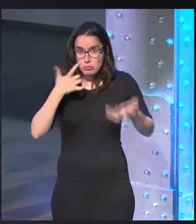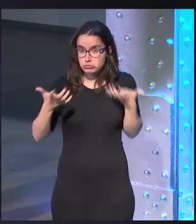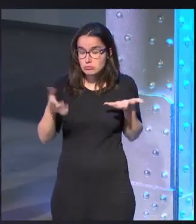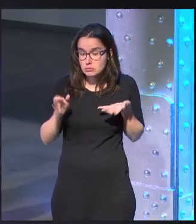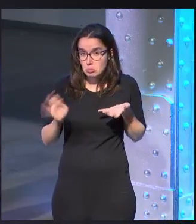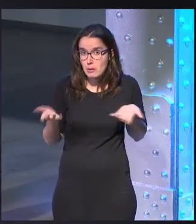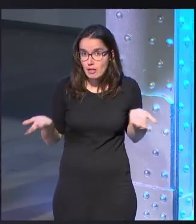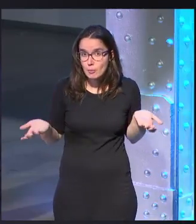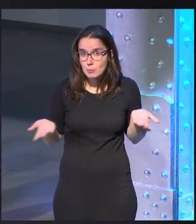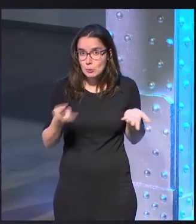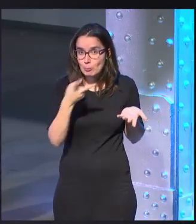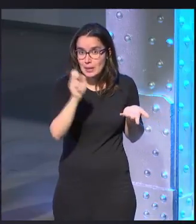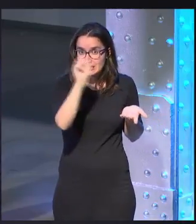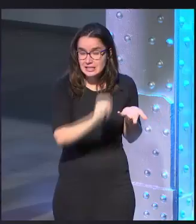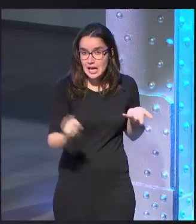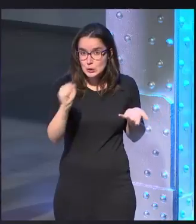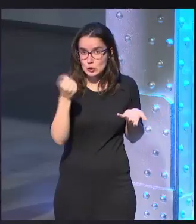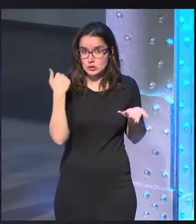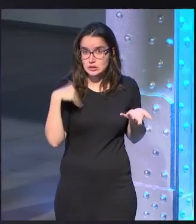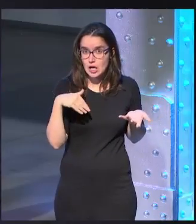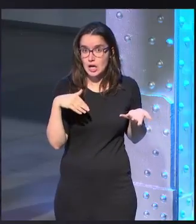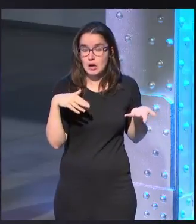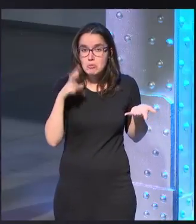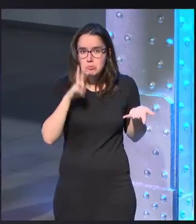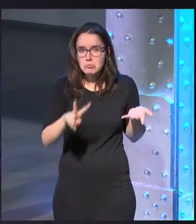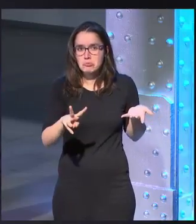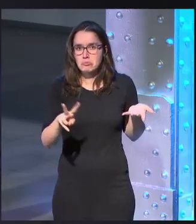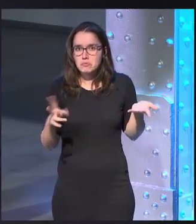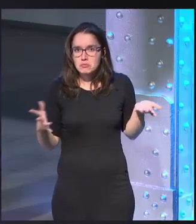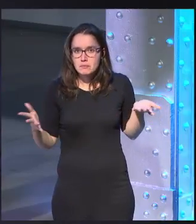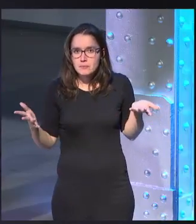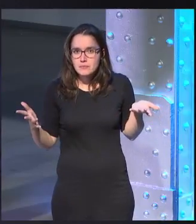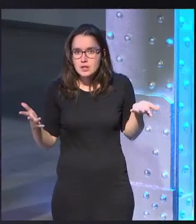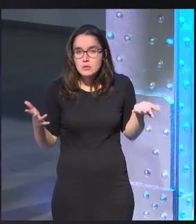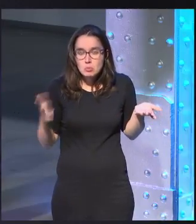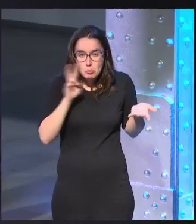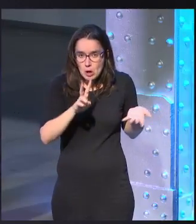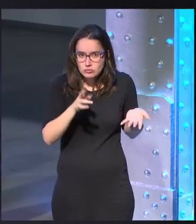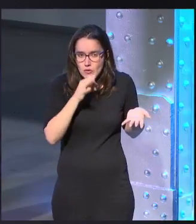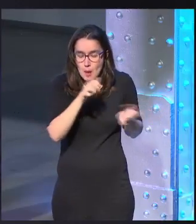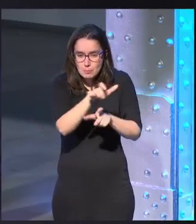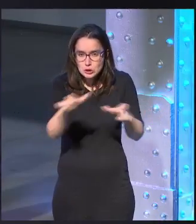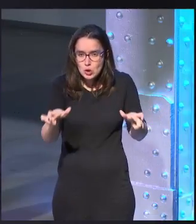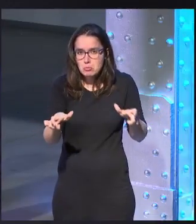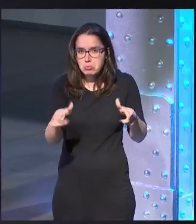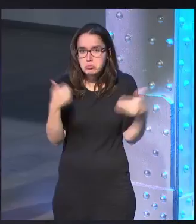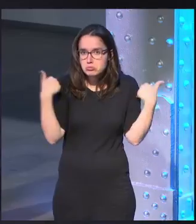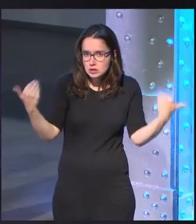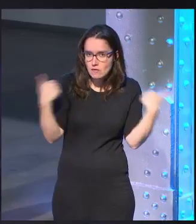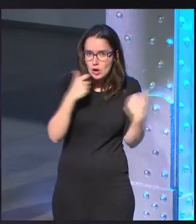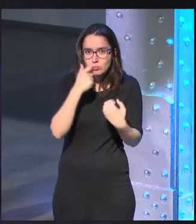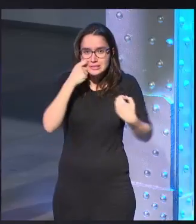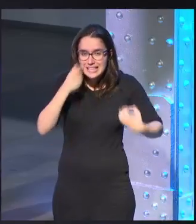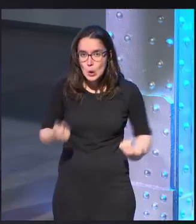porque después de 20 años de Business Angel y de Investor lo veo. Es gente que se mantiene en forma